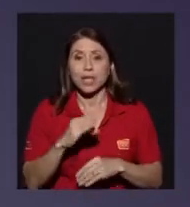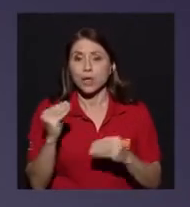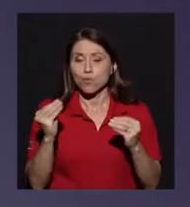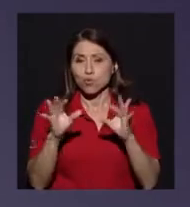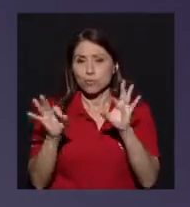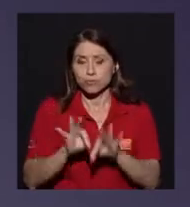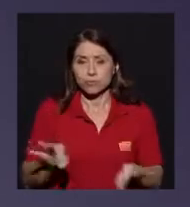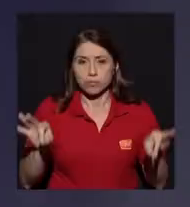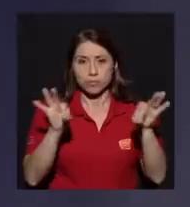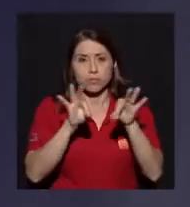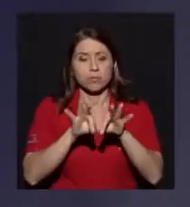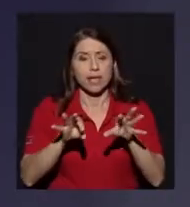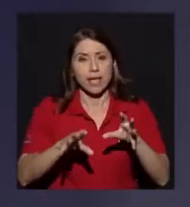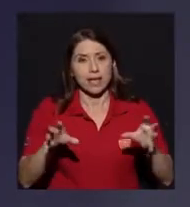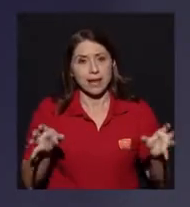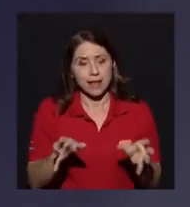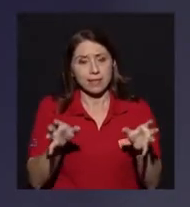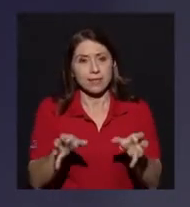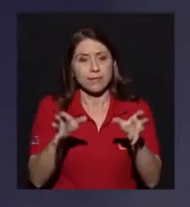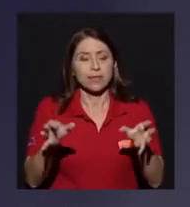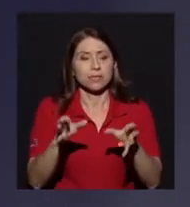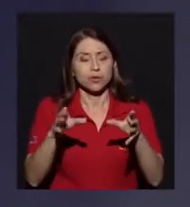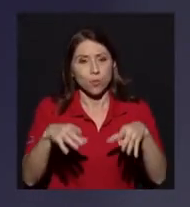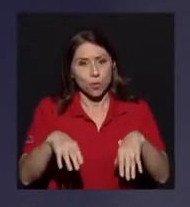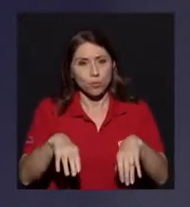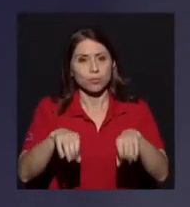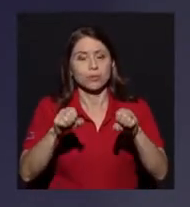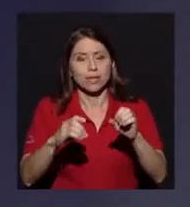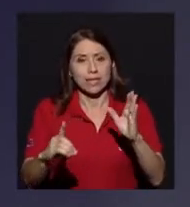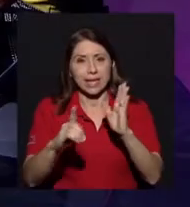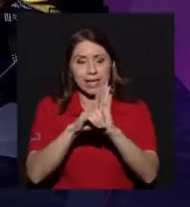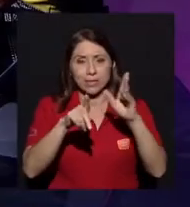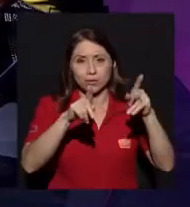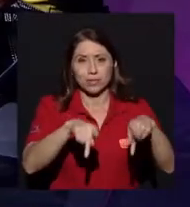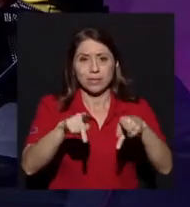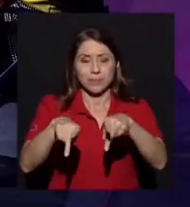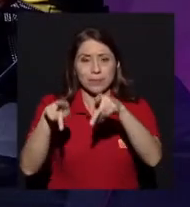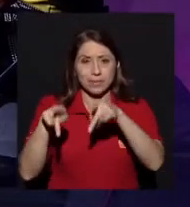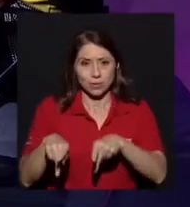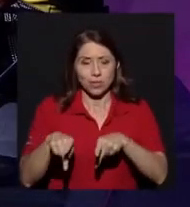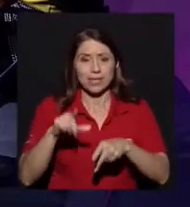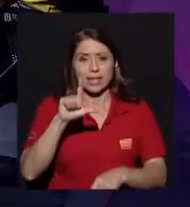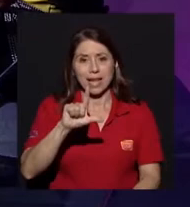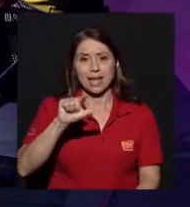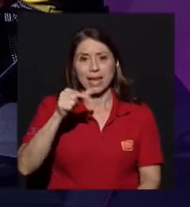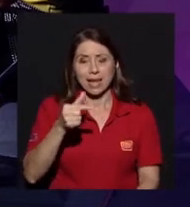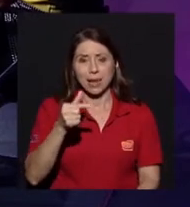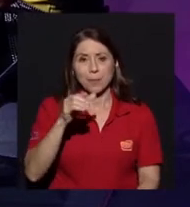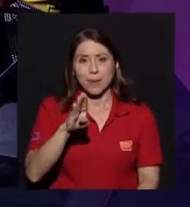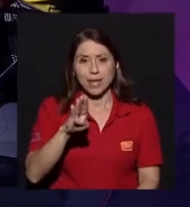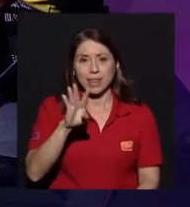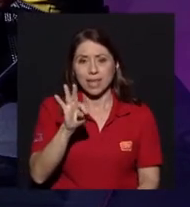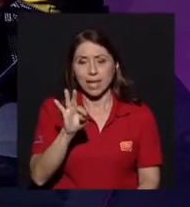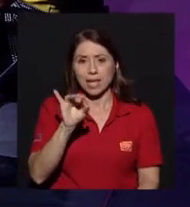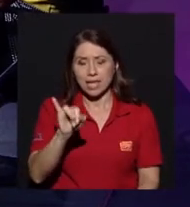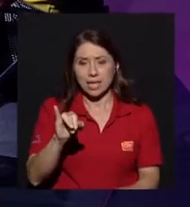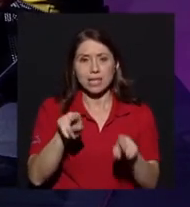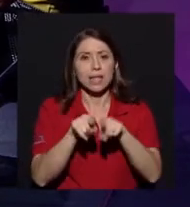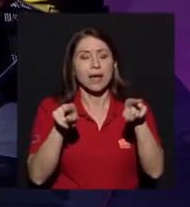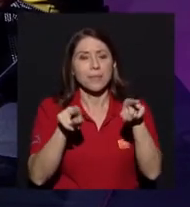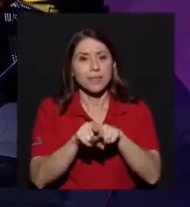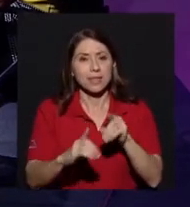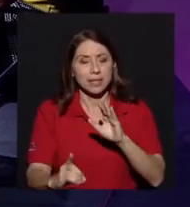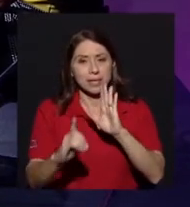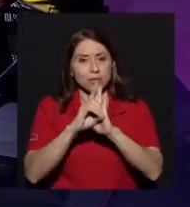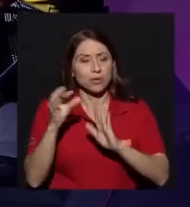destacada en el activismo por los derechos de las personas lgtb y también de los derechos de las mujeres